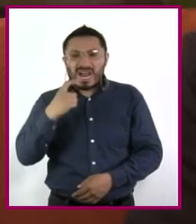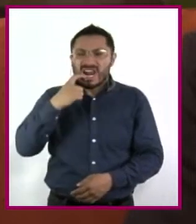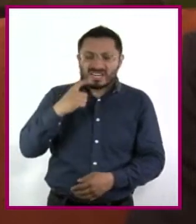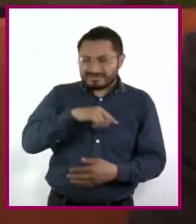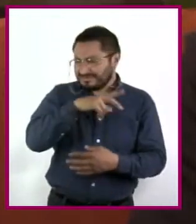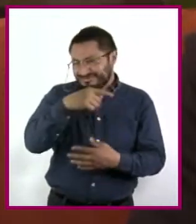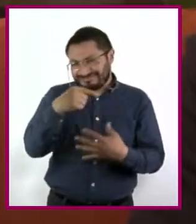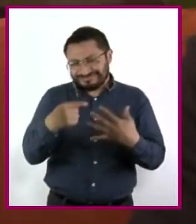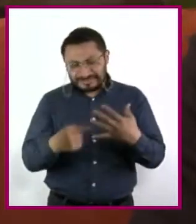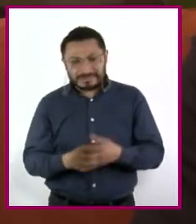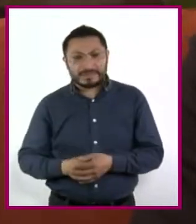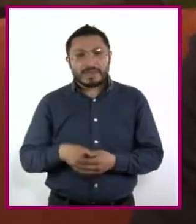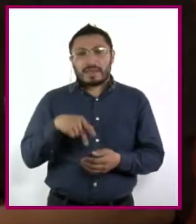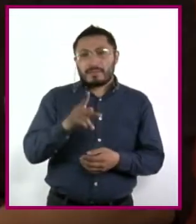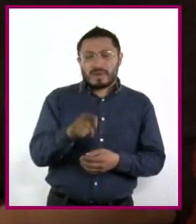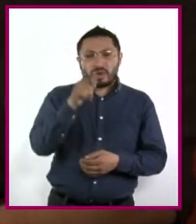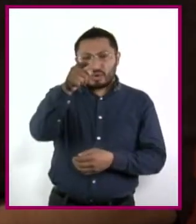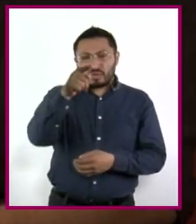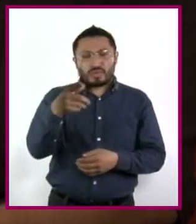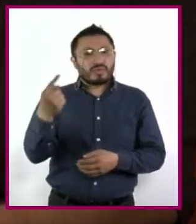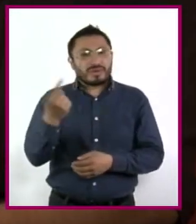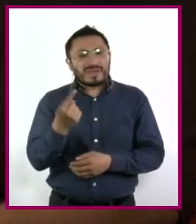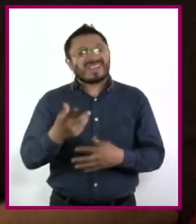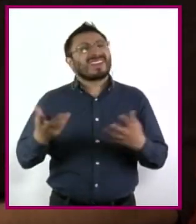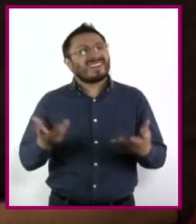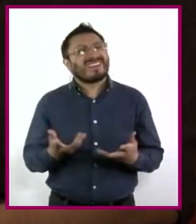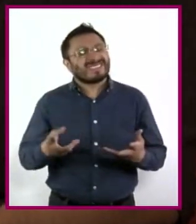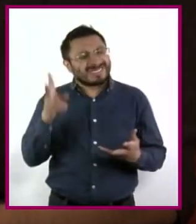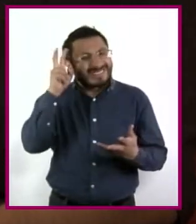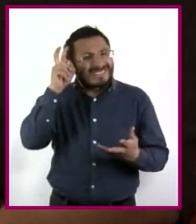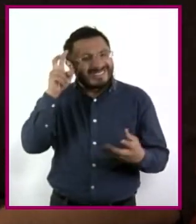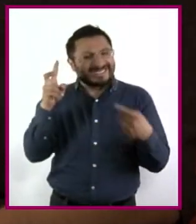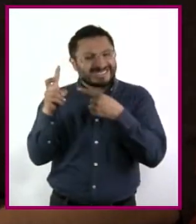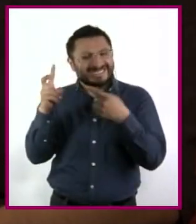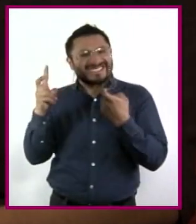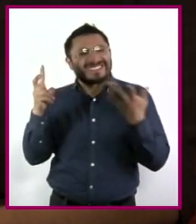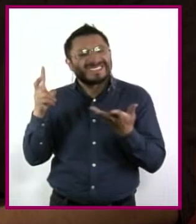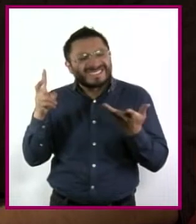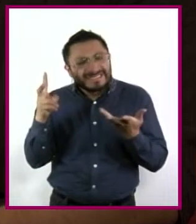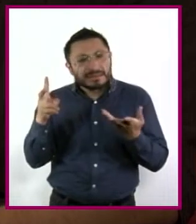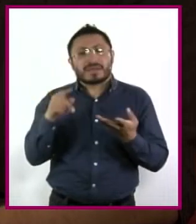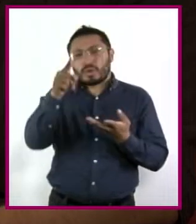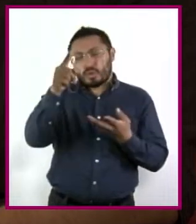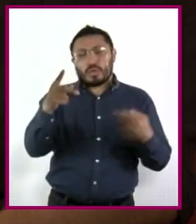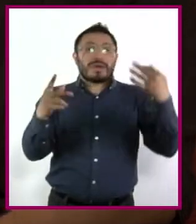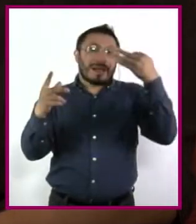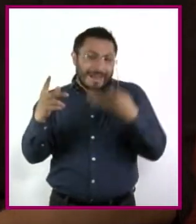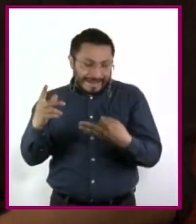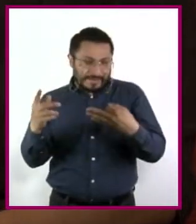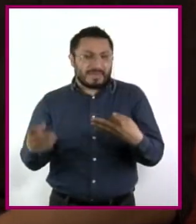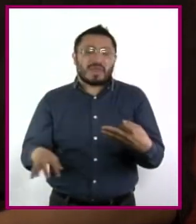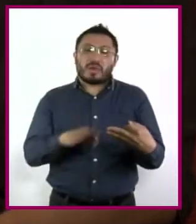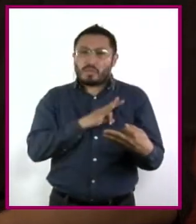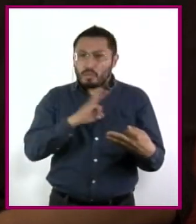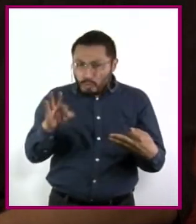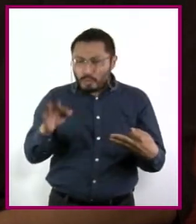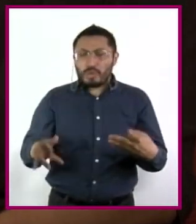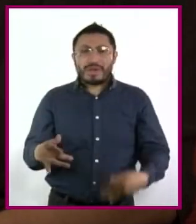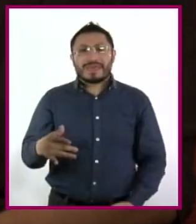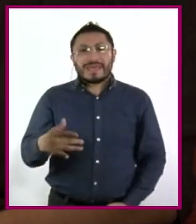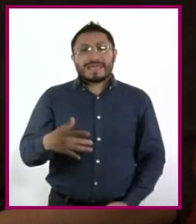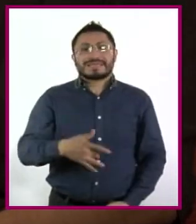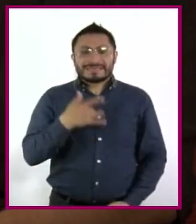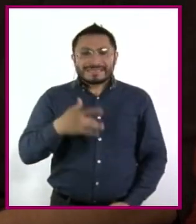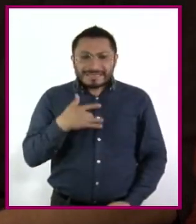cuestión es, ¿qué vas a hacer con esa emoción? Pero de entrada acepta lo que sientes. Las emociones aparecen, pueden que duelan, pero